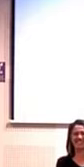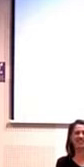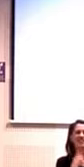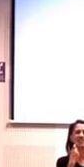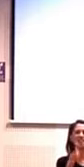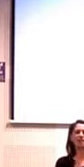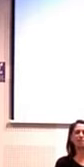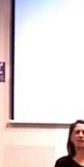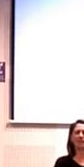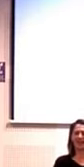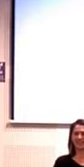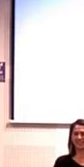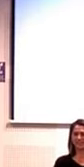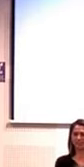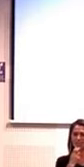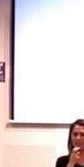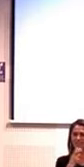Sí.